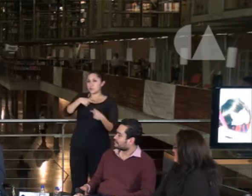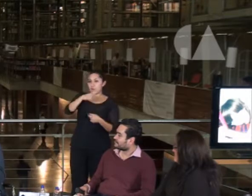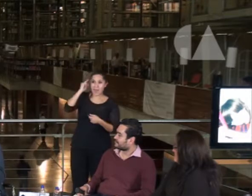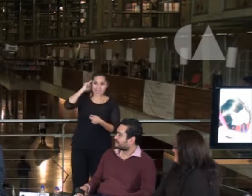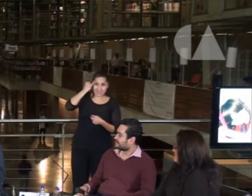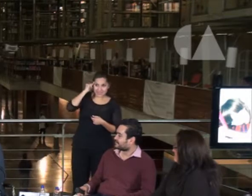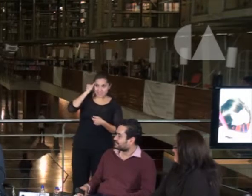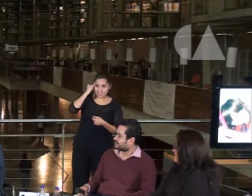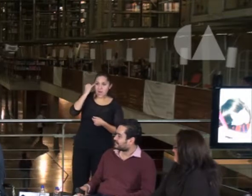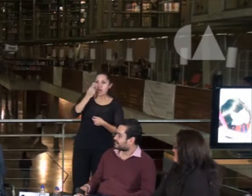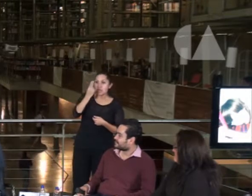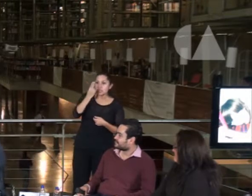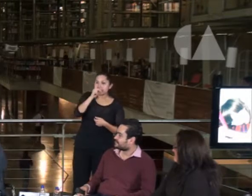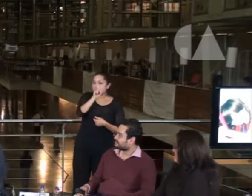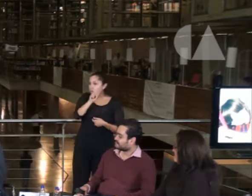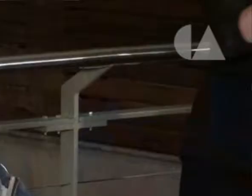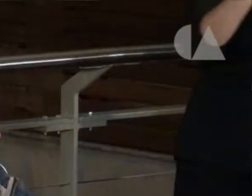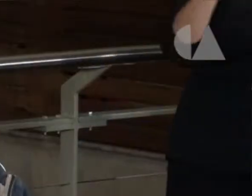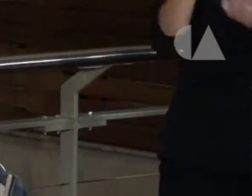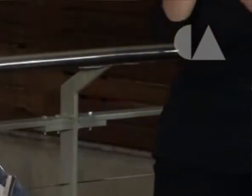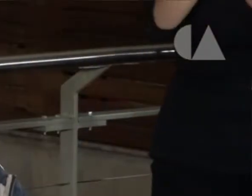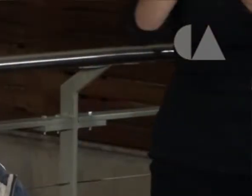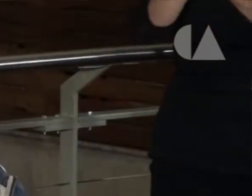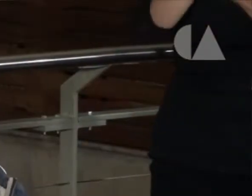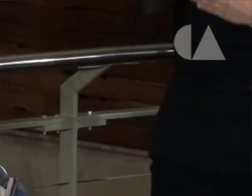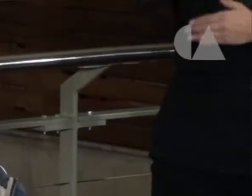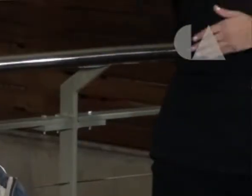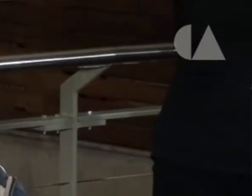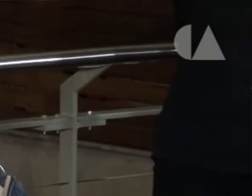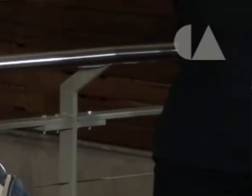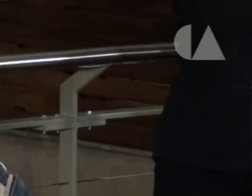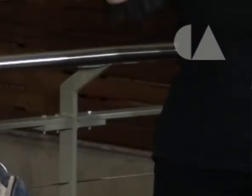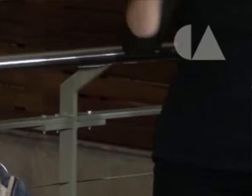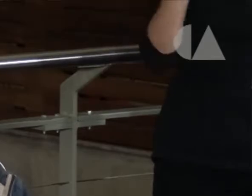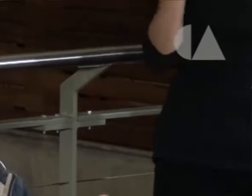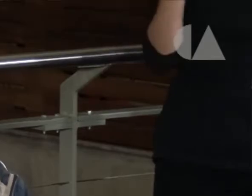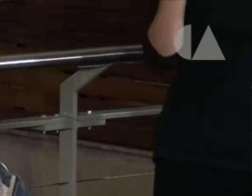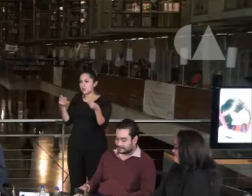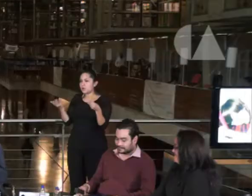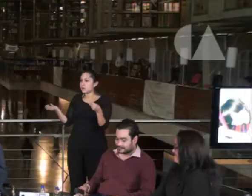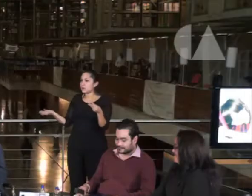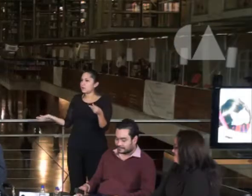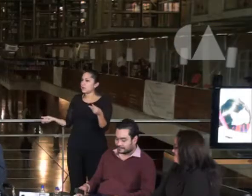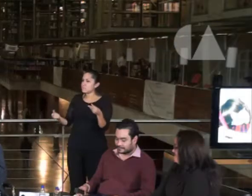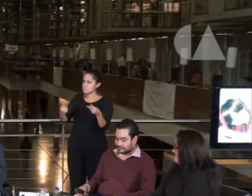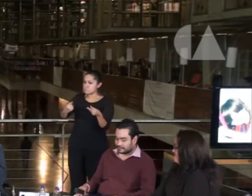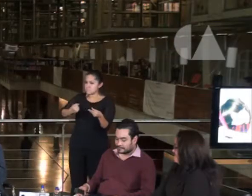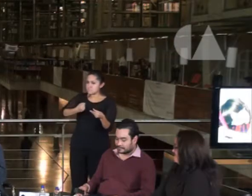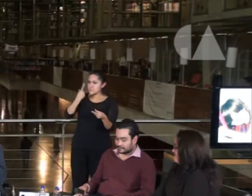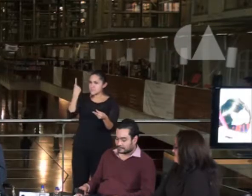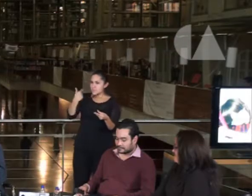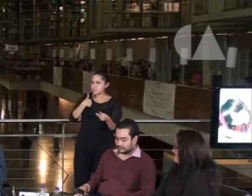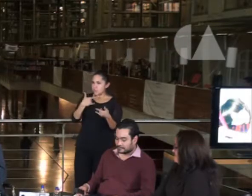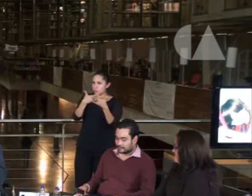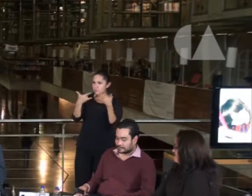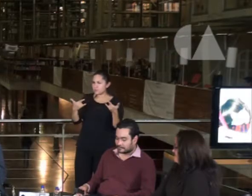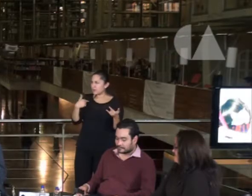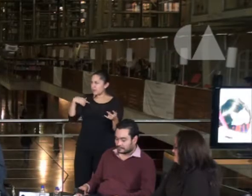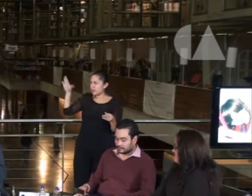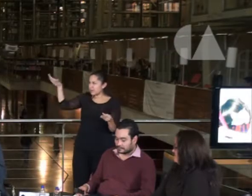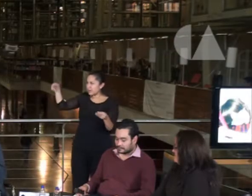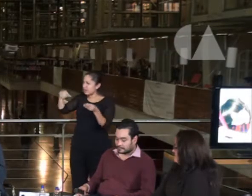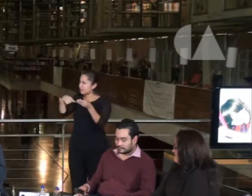águila como en la vida no entonces la llamé a la chica para decirle oye cómo sabía lo de las águilas